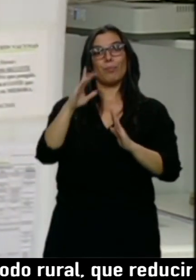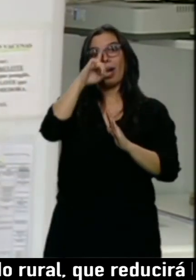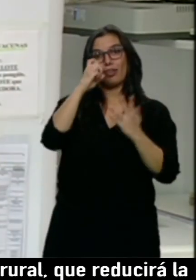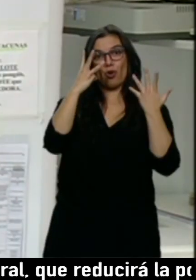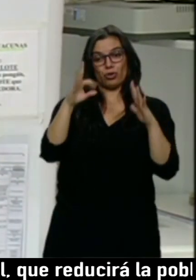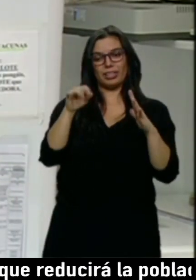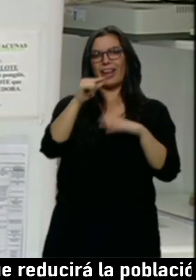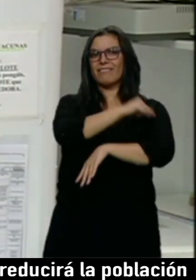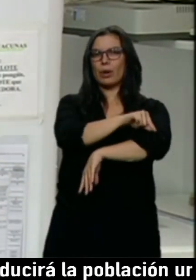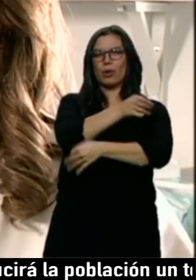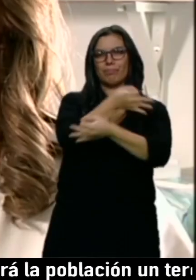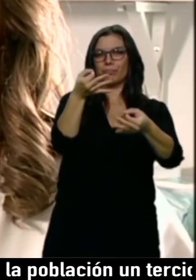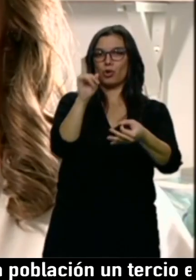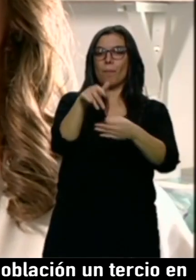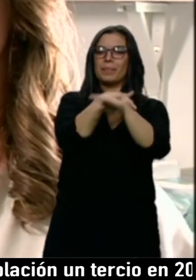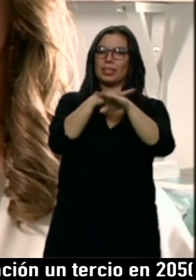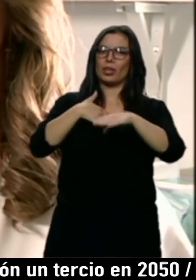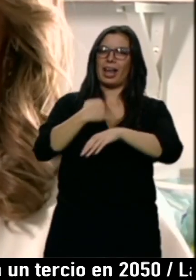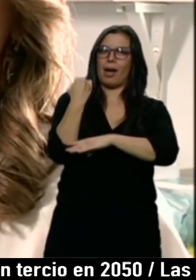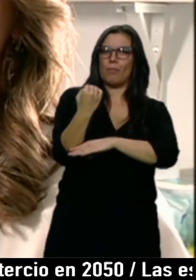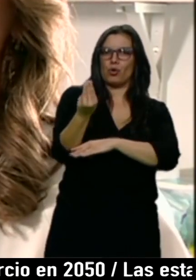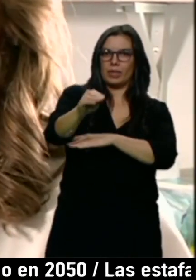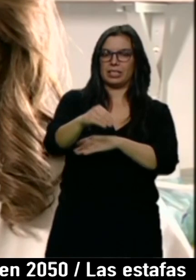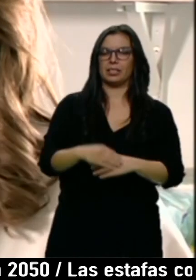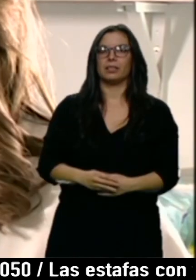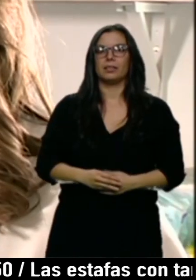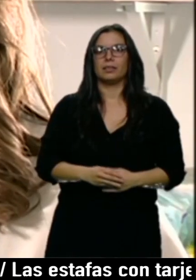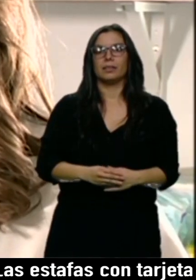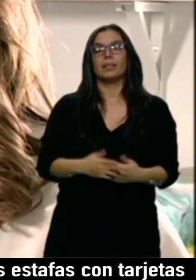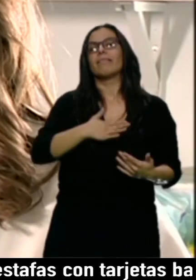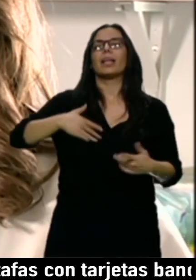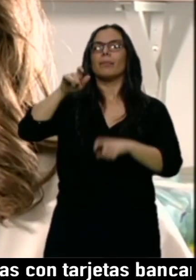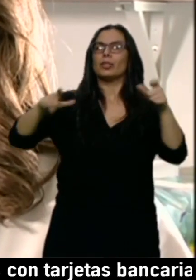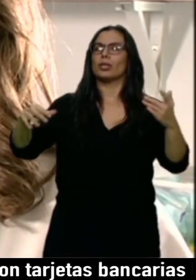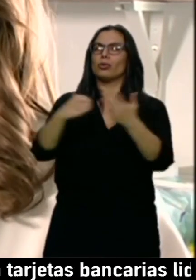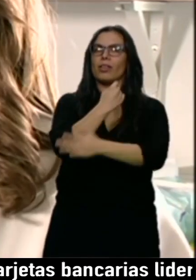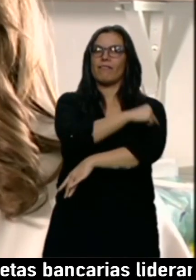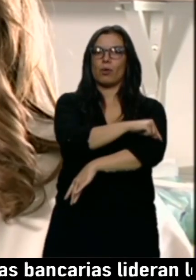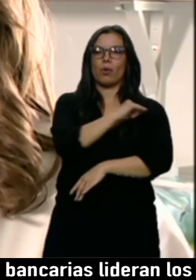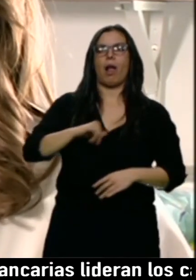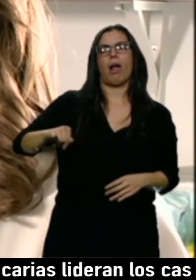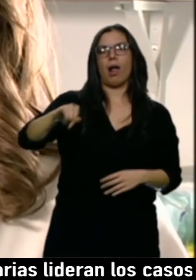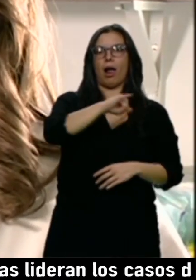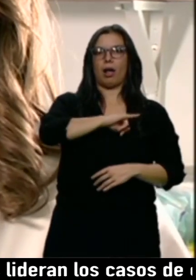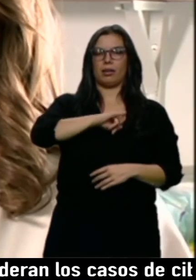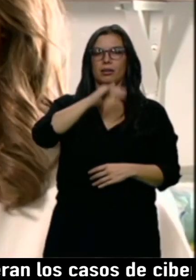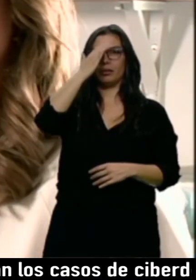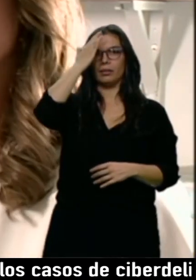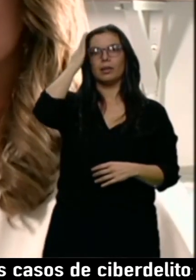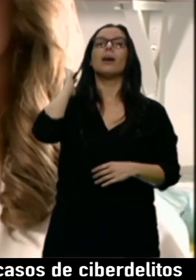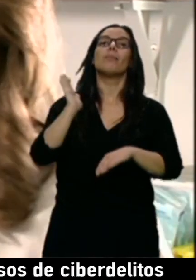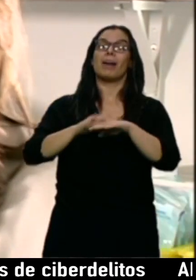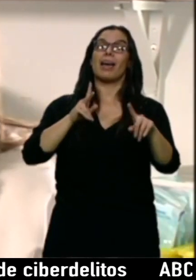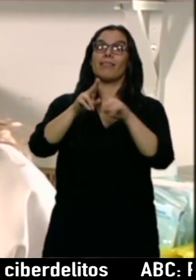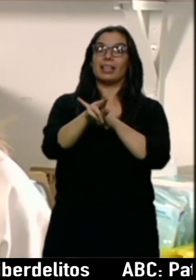el Ministerio prefiere reforzar. Se quiere que toda la población esté vacunada para evitar que haya un brote que actualmente